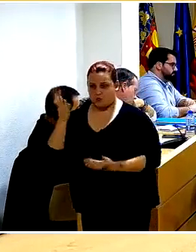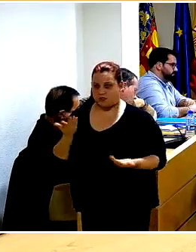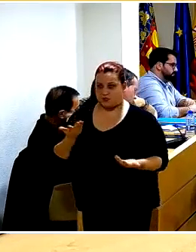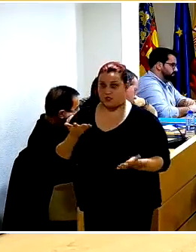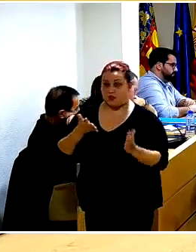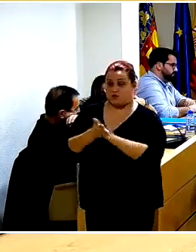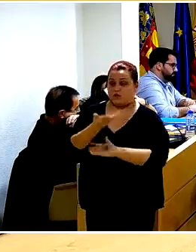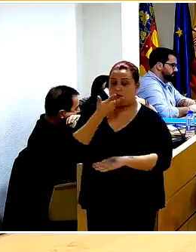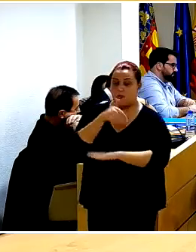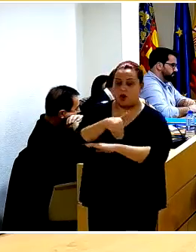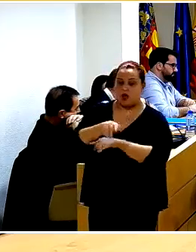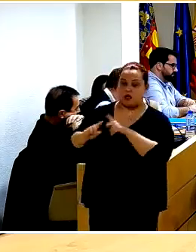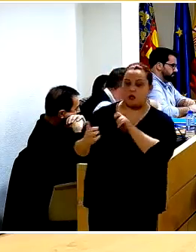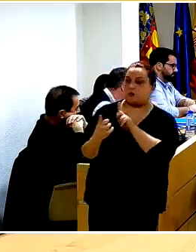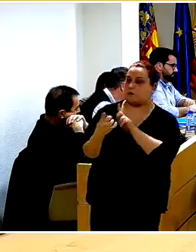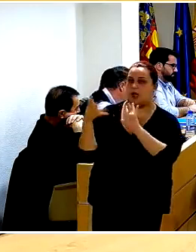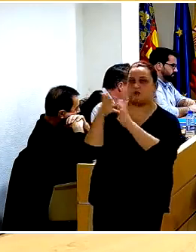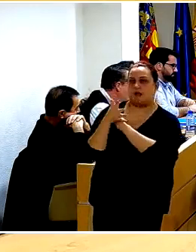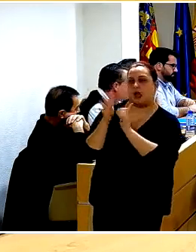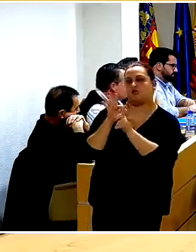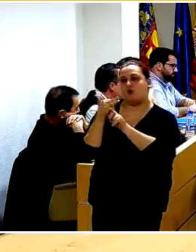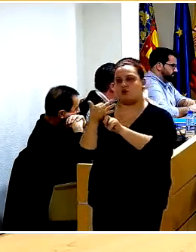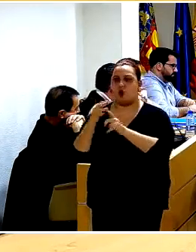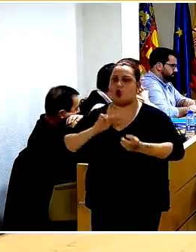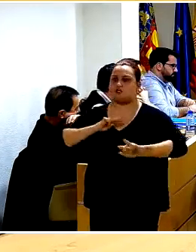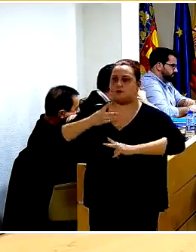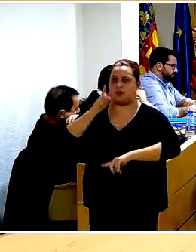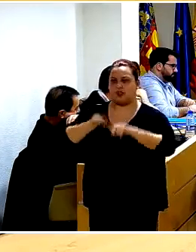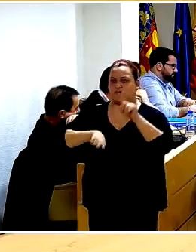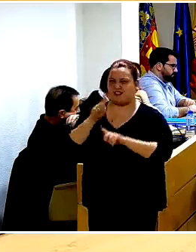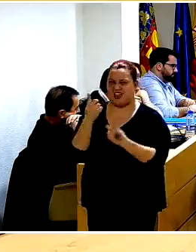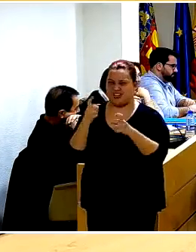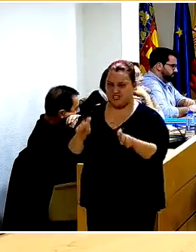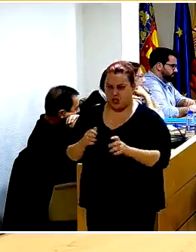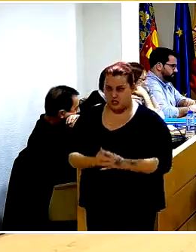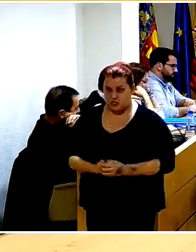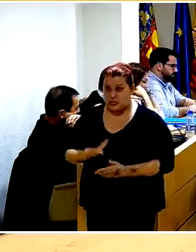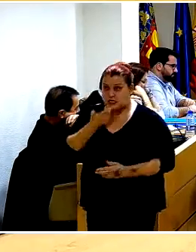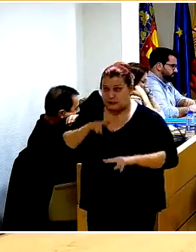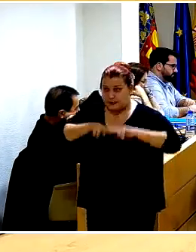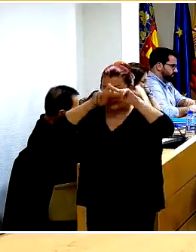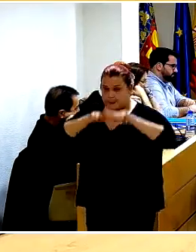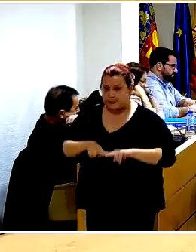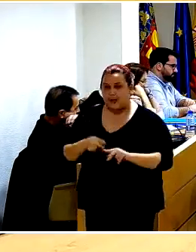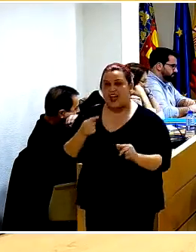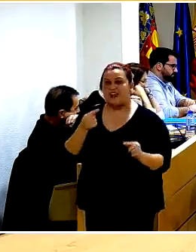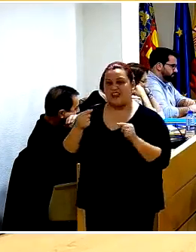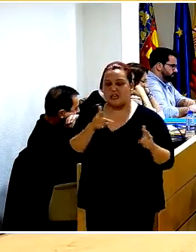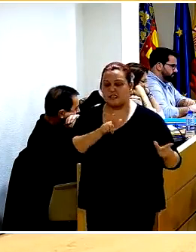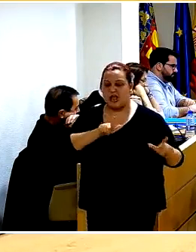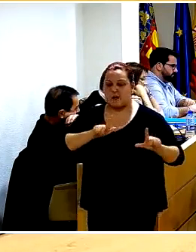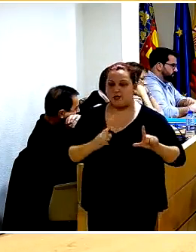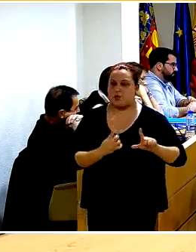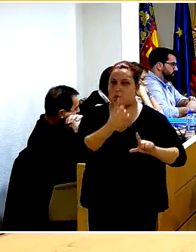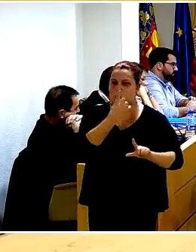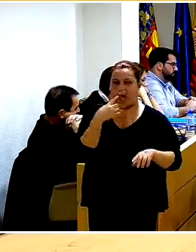cuando llegan a este ayuntamiento. Pero claro, si analizamos el detalle del incremento del capítulo 1, hay cosas que